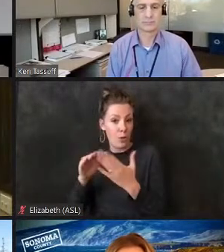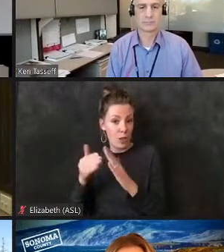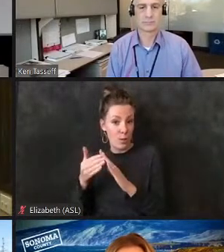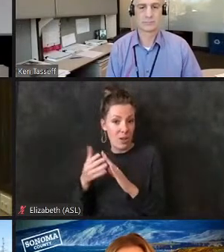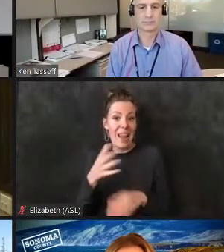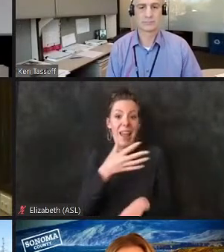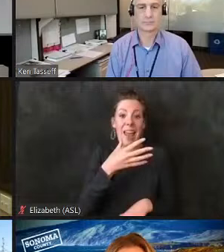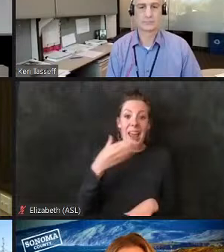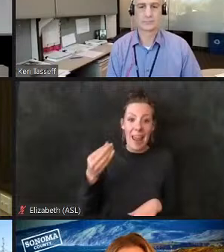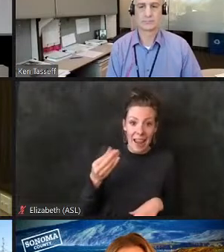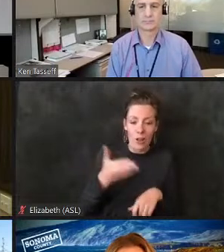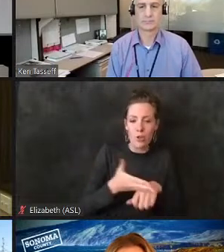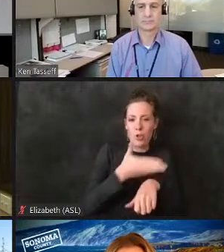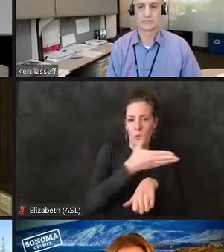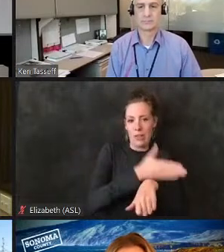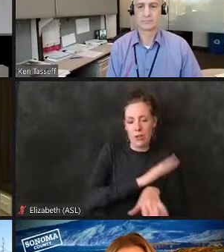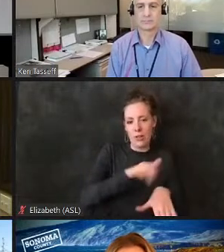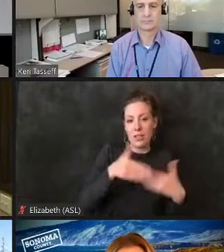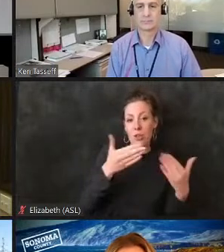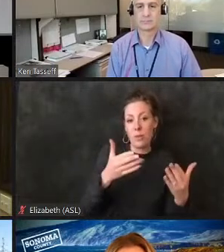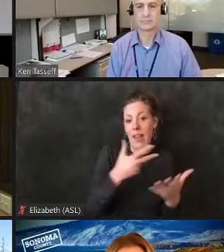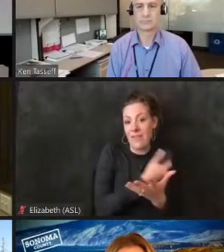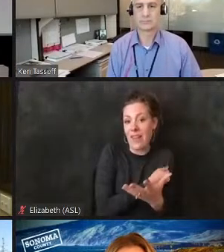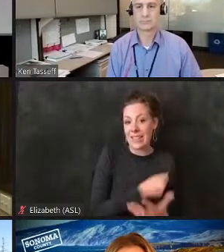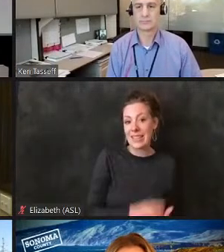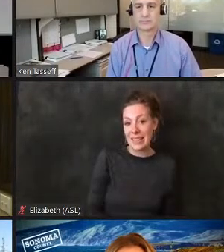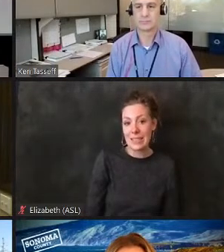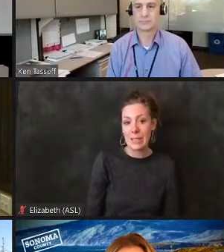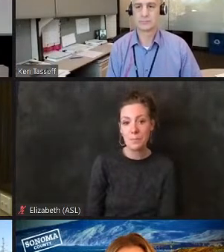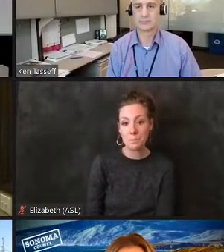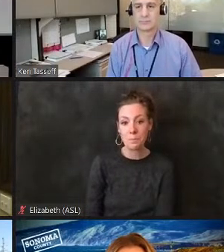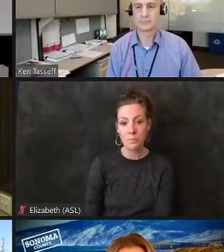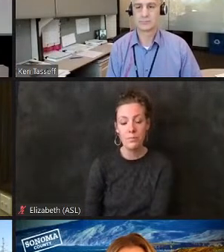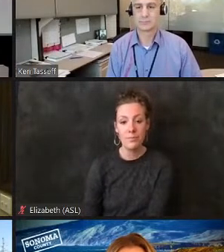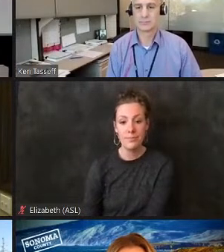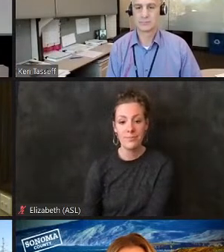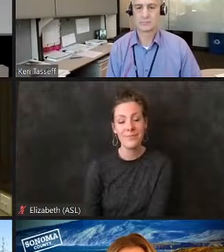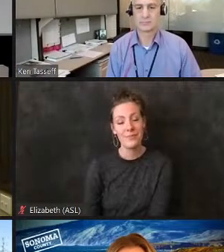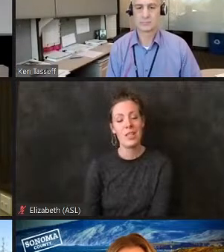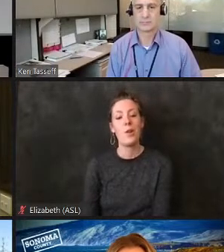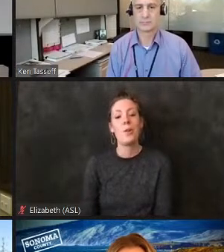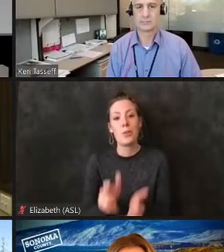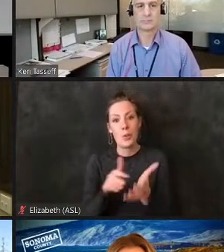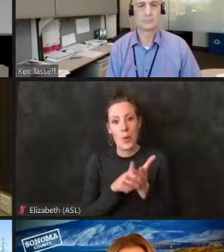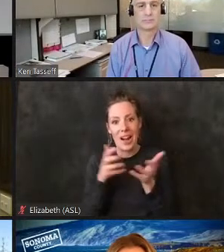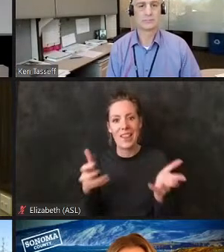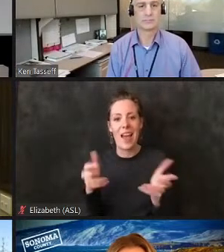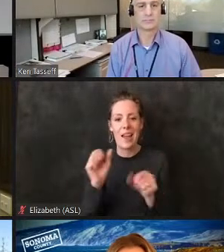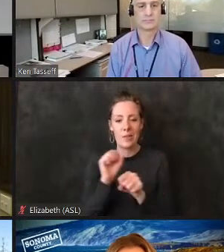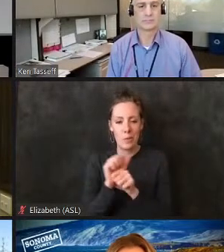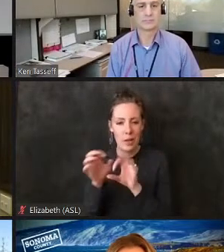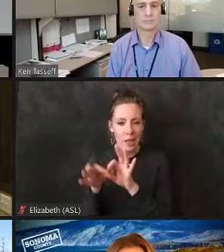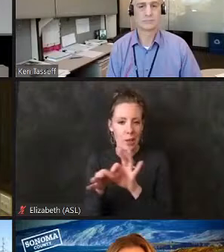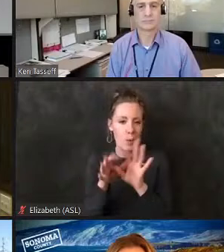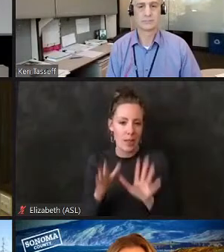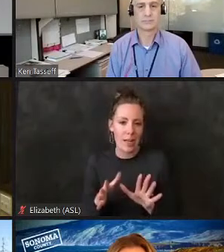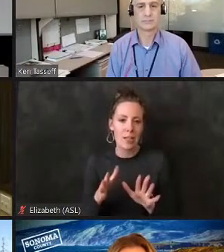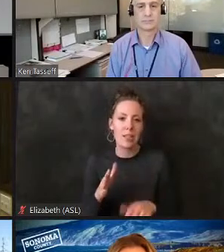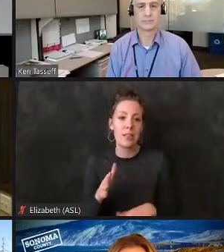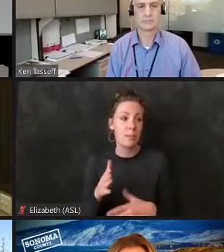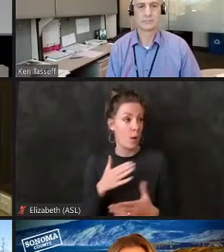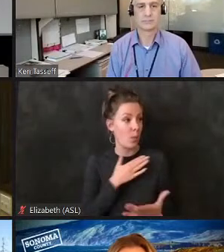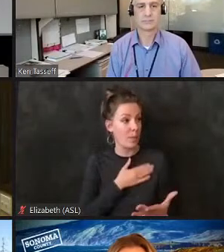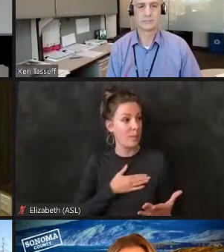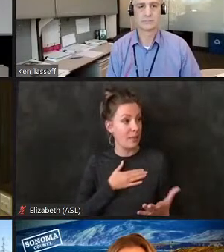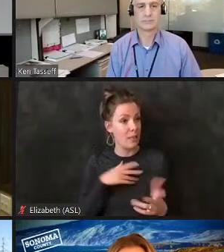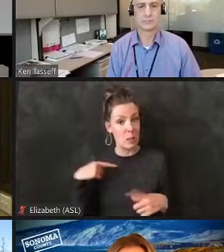nuestro cuidado de salud regular y proveyendo la ayuda de salud a nuestros pacientes como sea